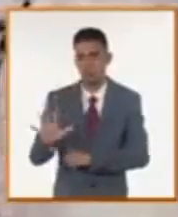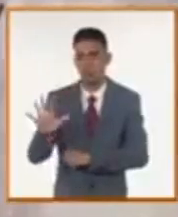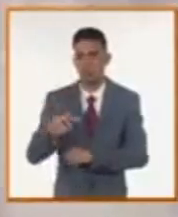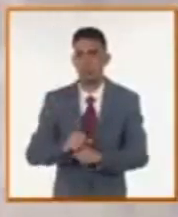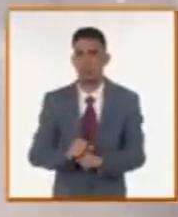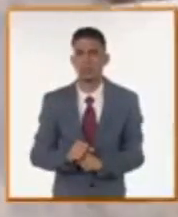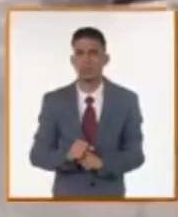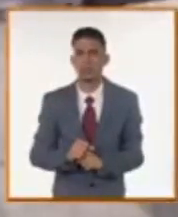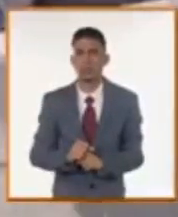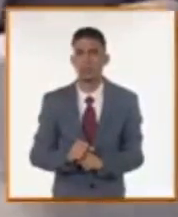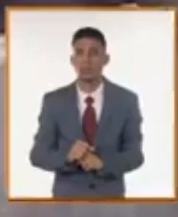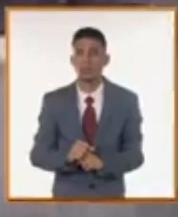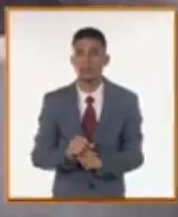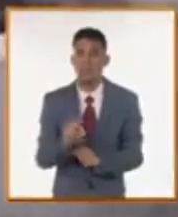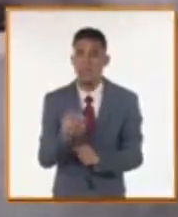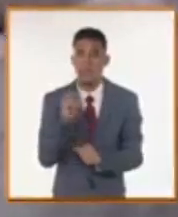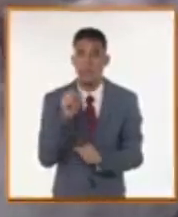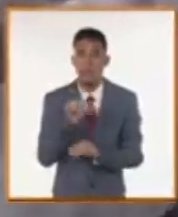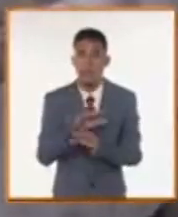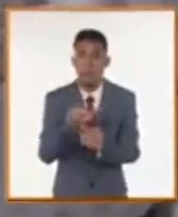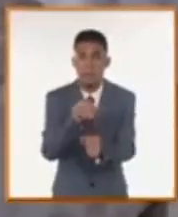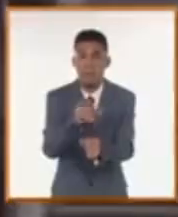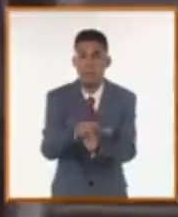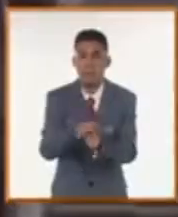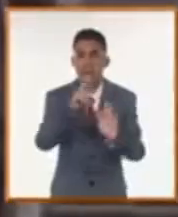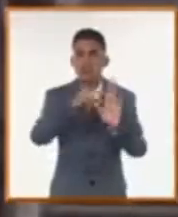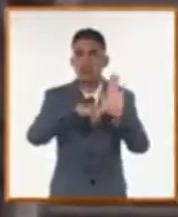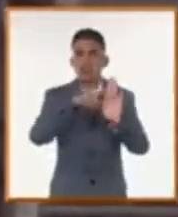de inmediato comenzó la implementación de la resolución